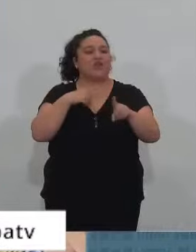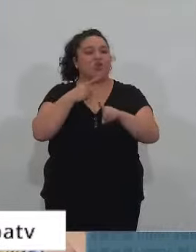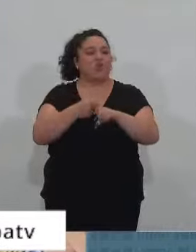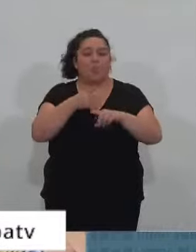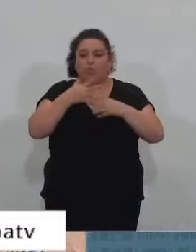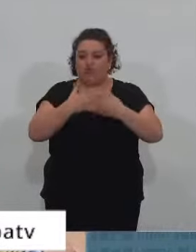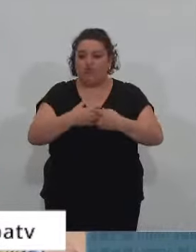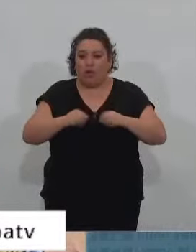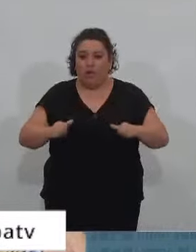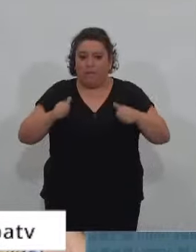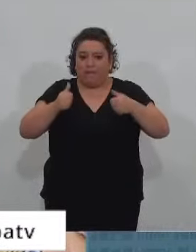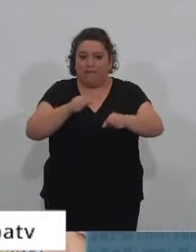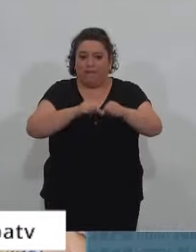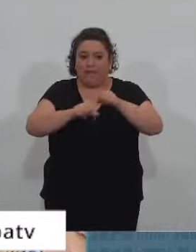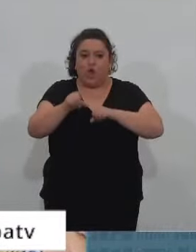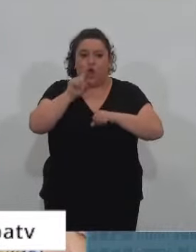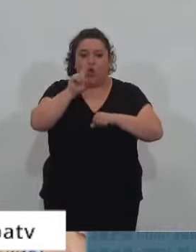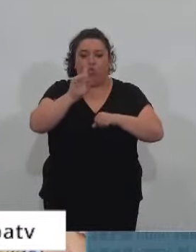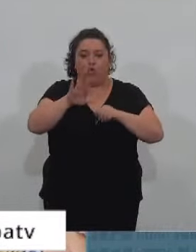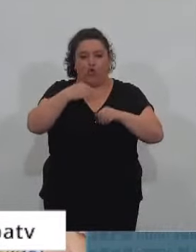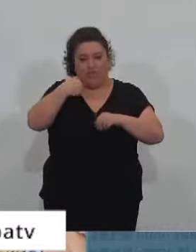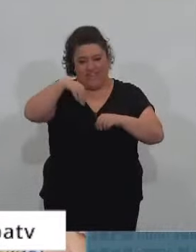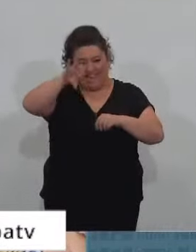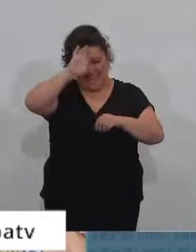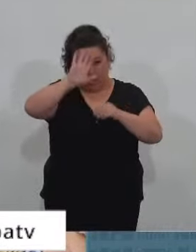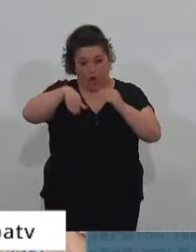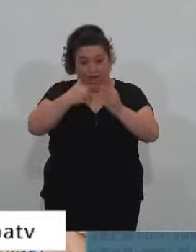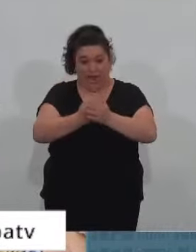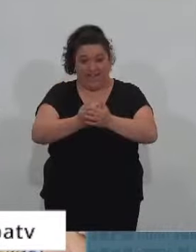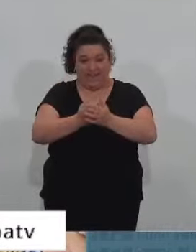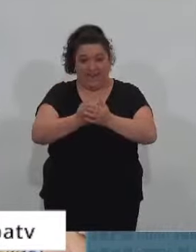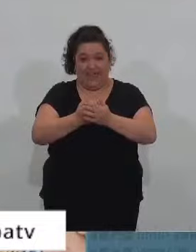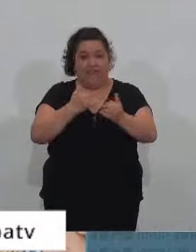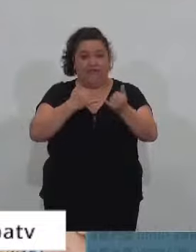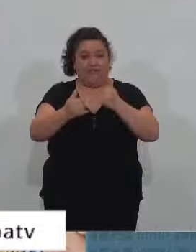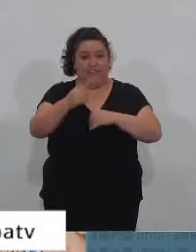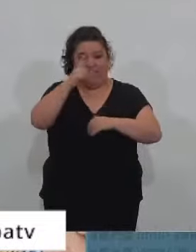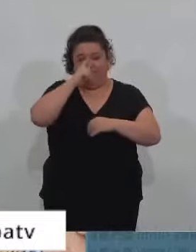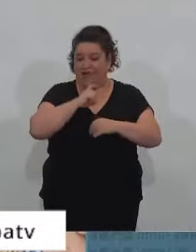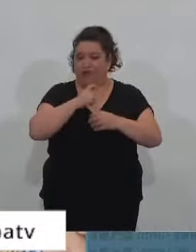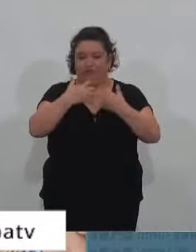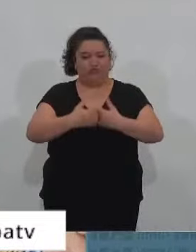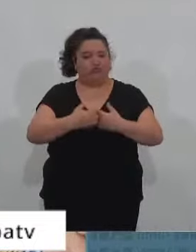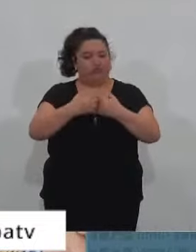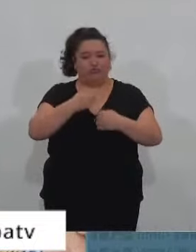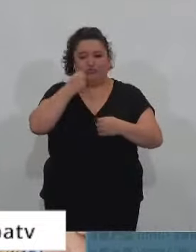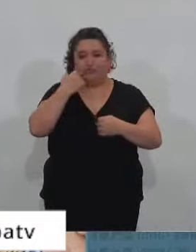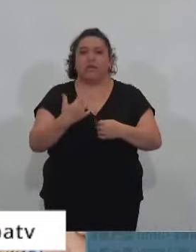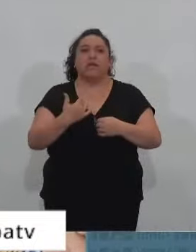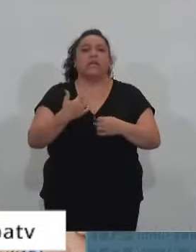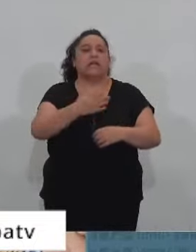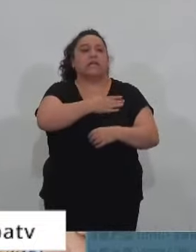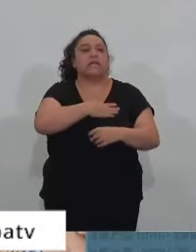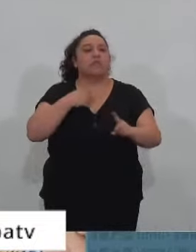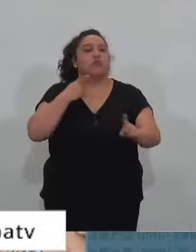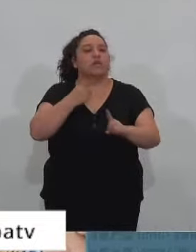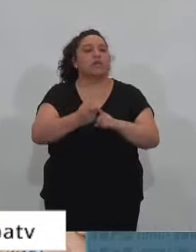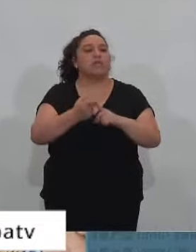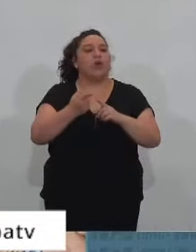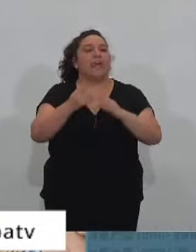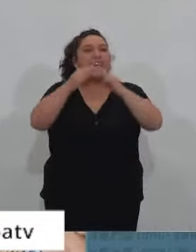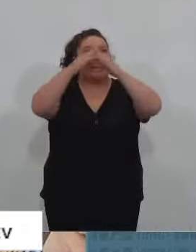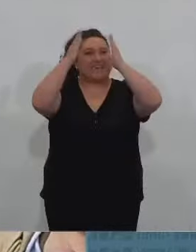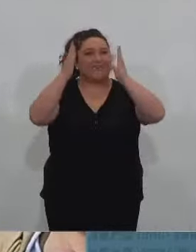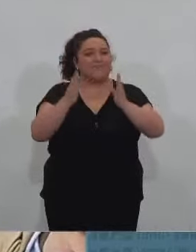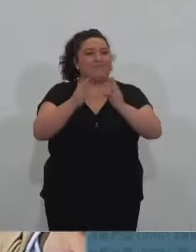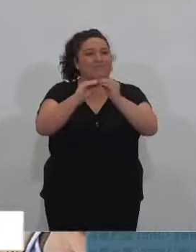diciembre. Estamos velando por mejorar cada vez más las instalaciones y no solo las instalaciones, sino el servicio que se presta, tanto en la